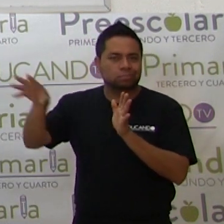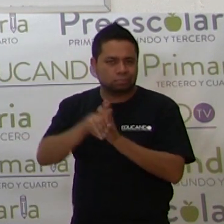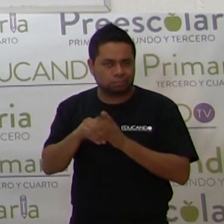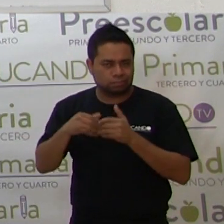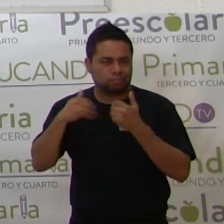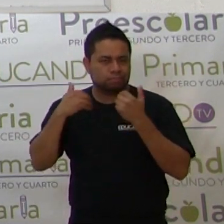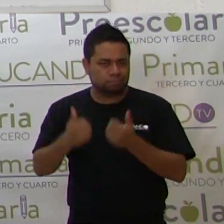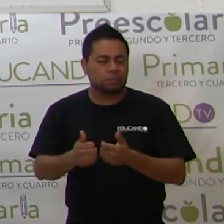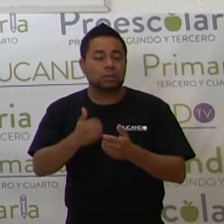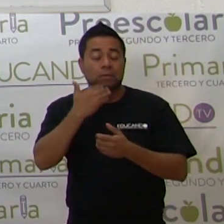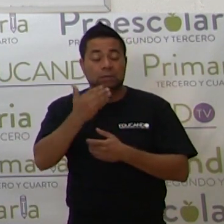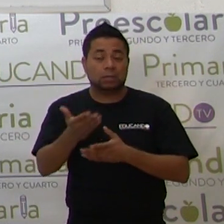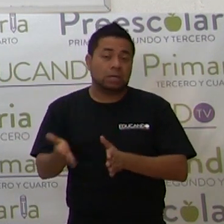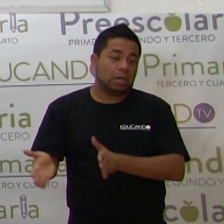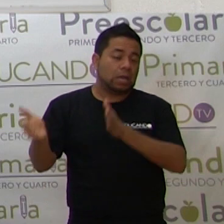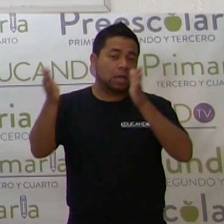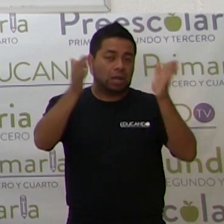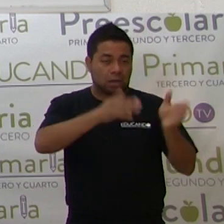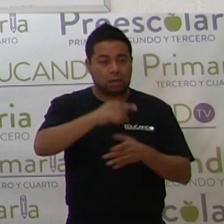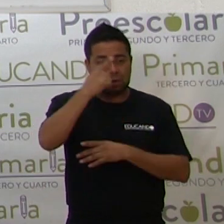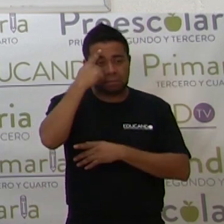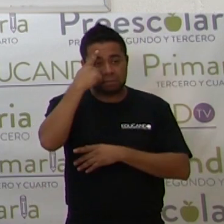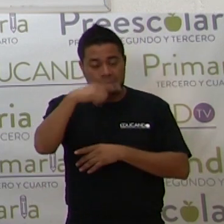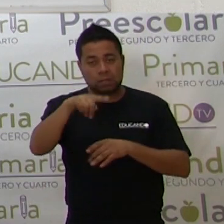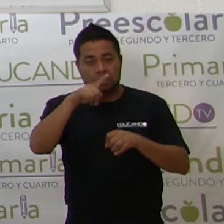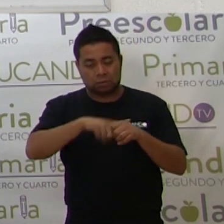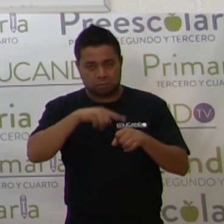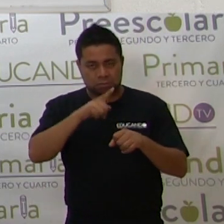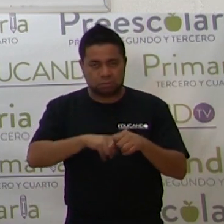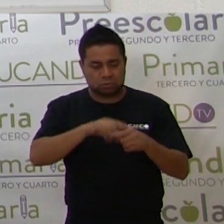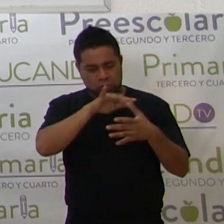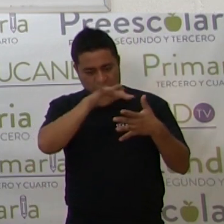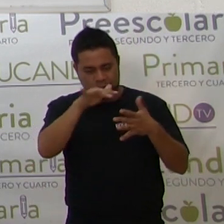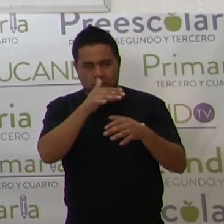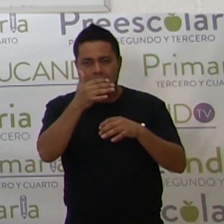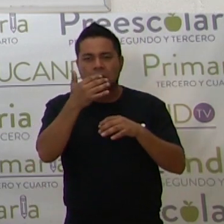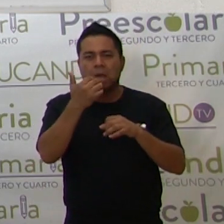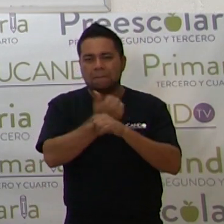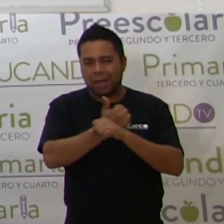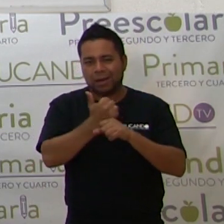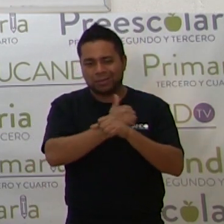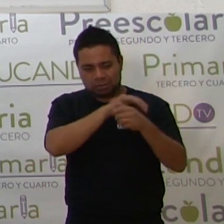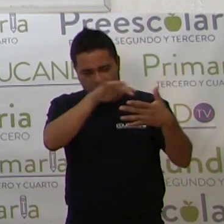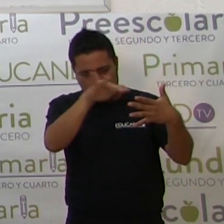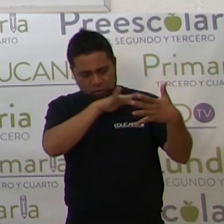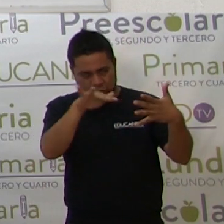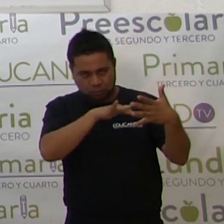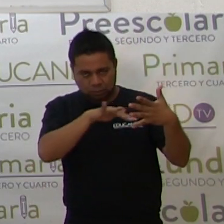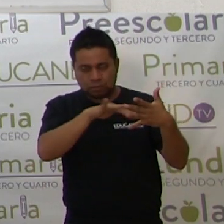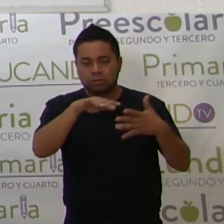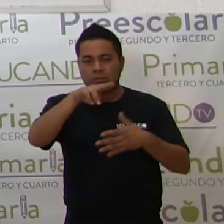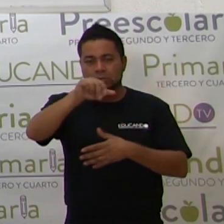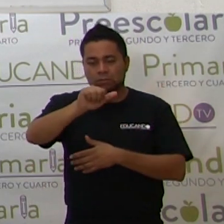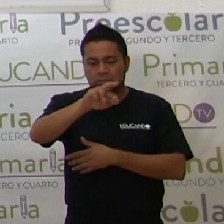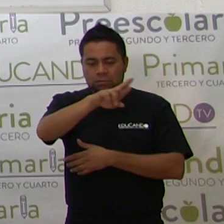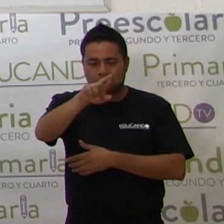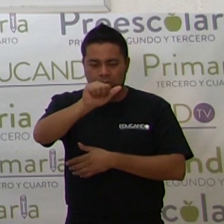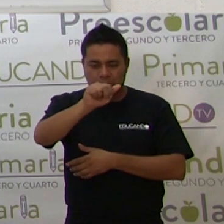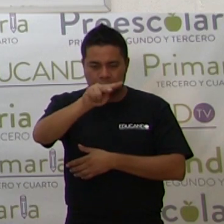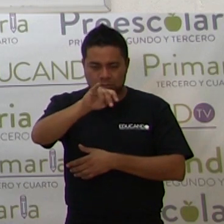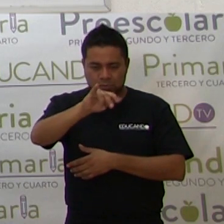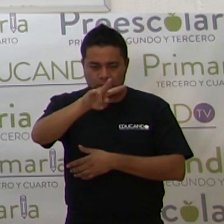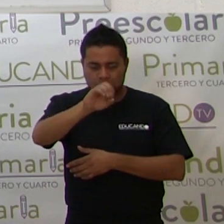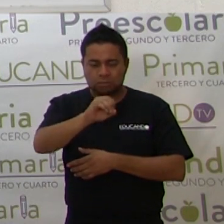¿bien? Y en esta parte que tenemos acá de nuestro texto narrativo, mucha atención, yo